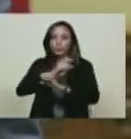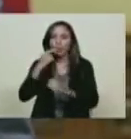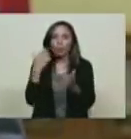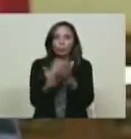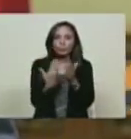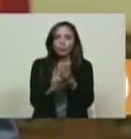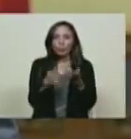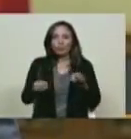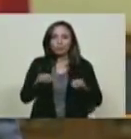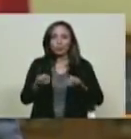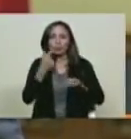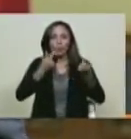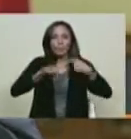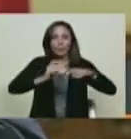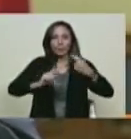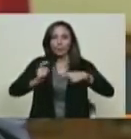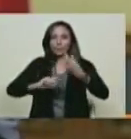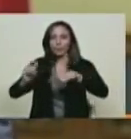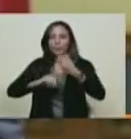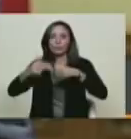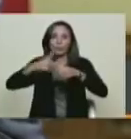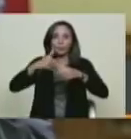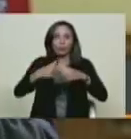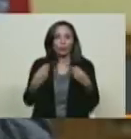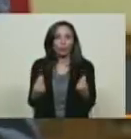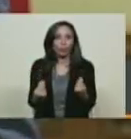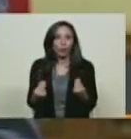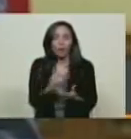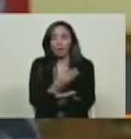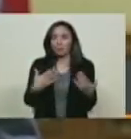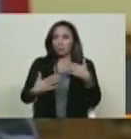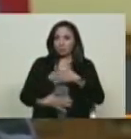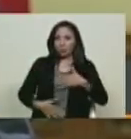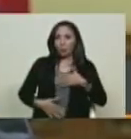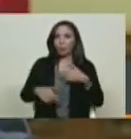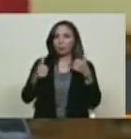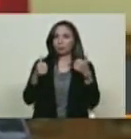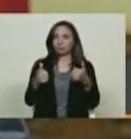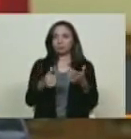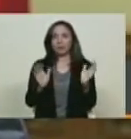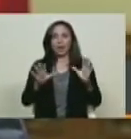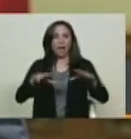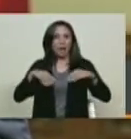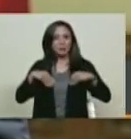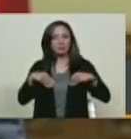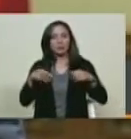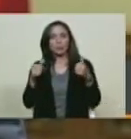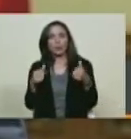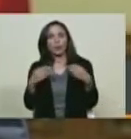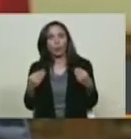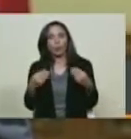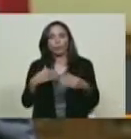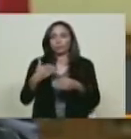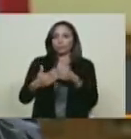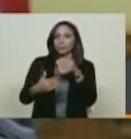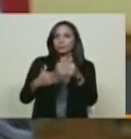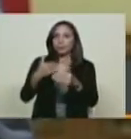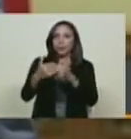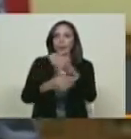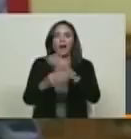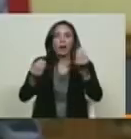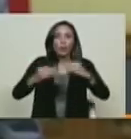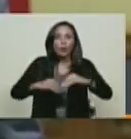petrolero mundial y nos mostramos muy satisfechos con todo lo que son